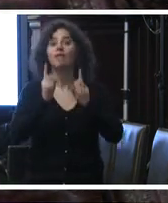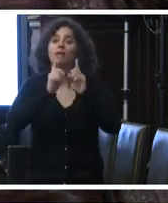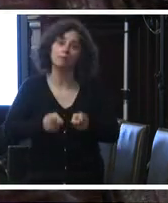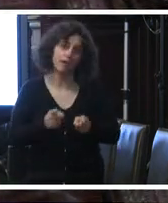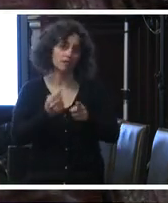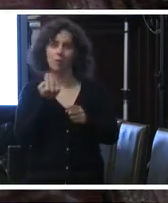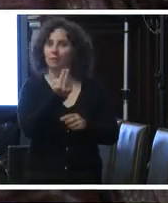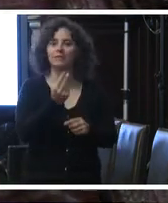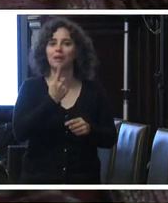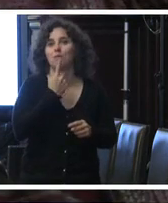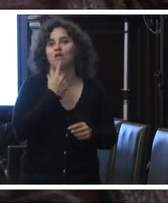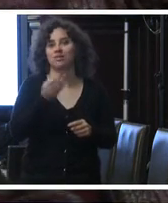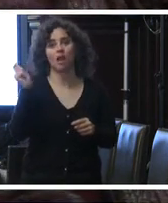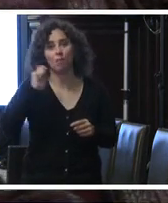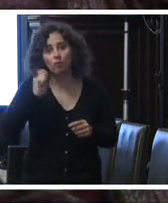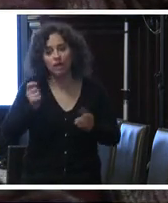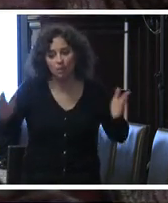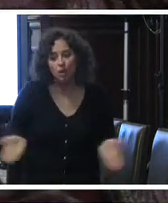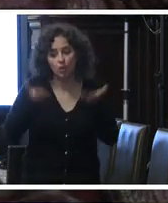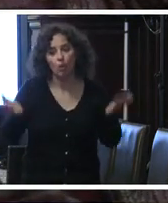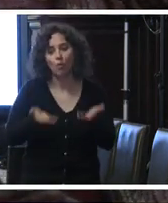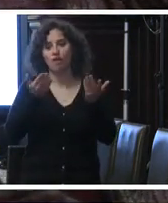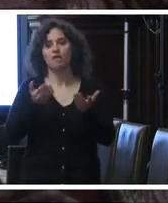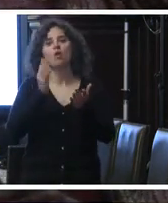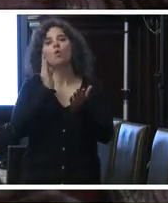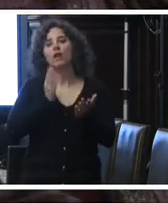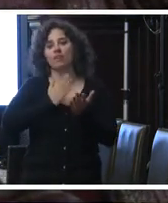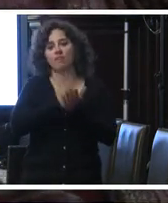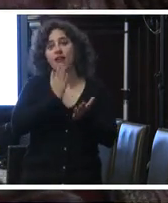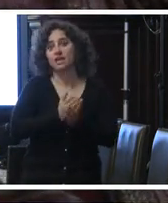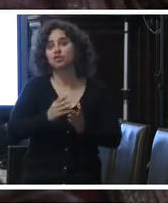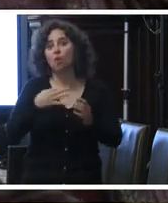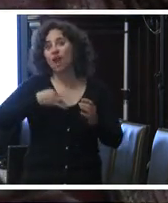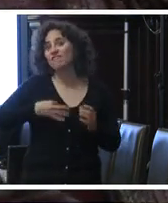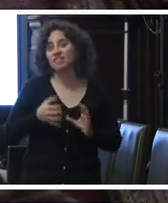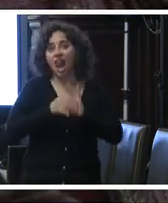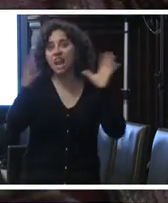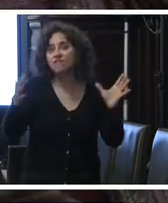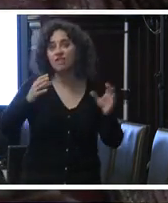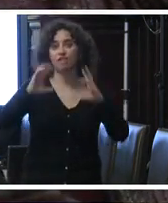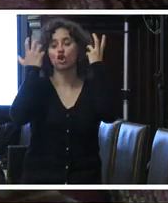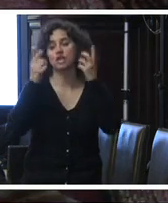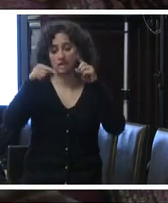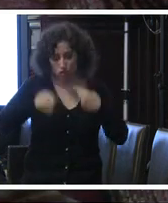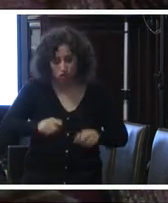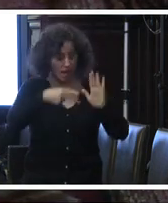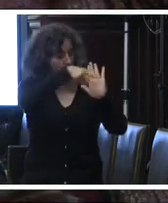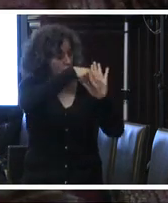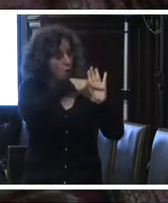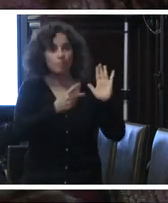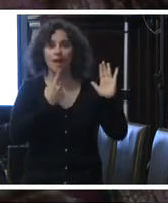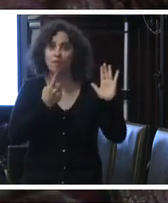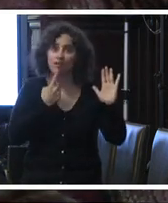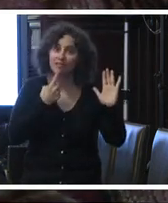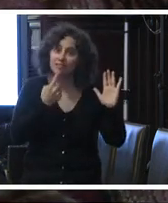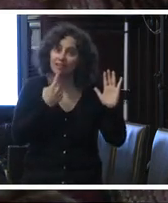públicas que promueven el derecho a una vida libre de violencia. Y en esas normas y en esas